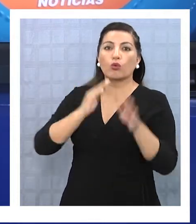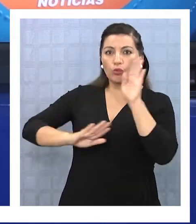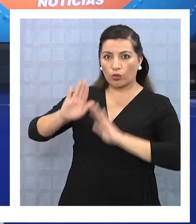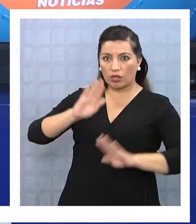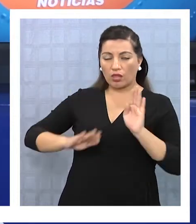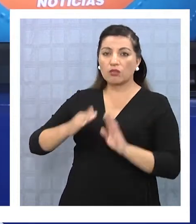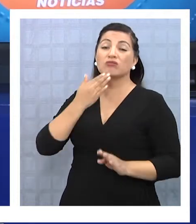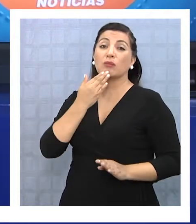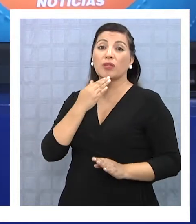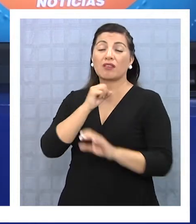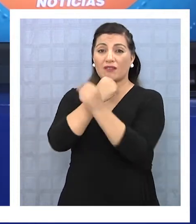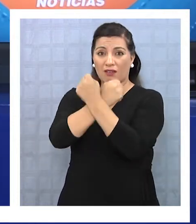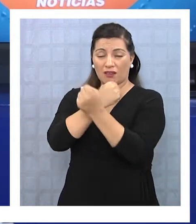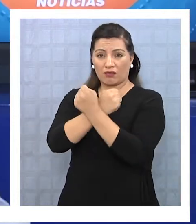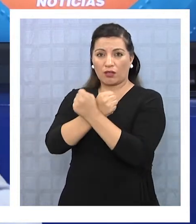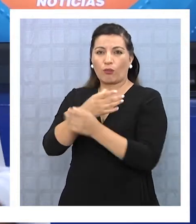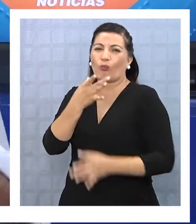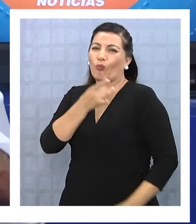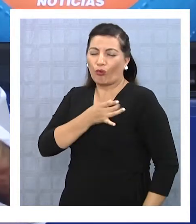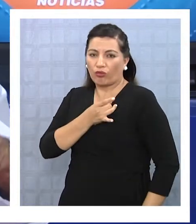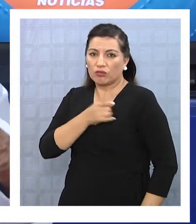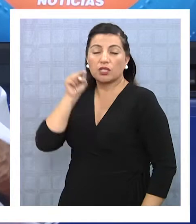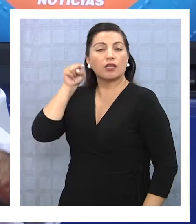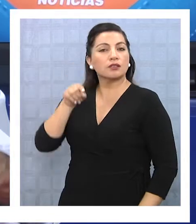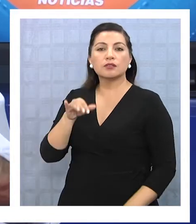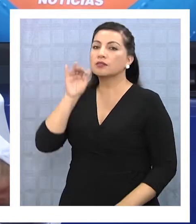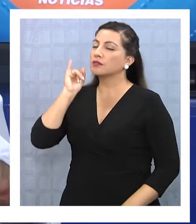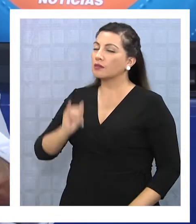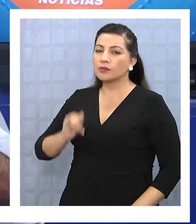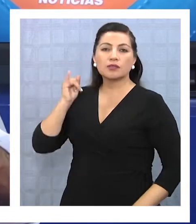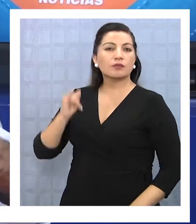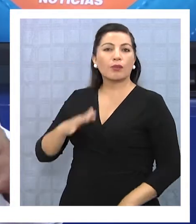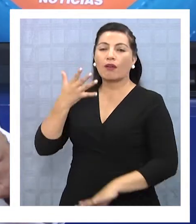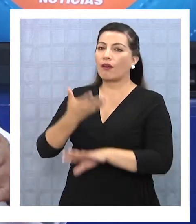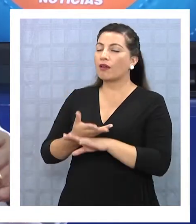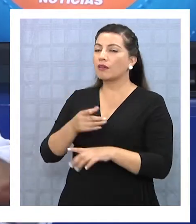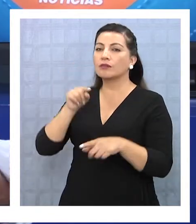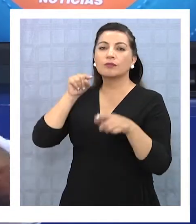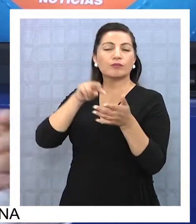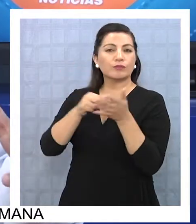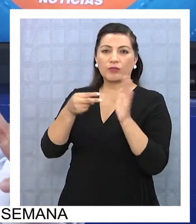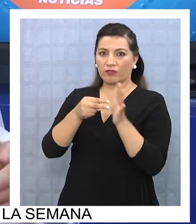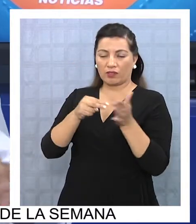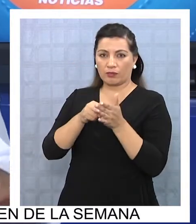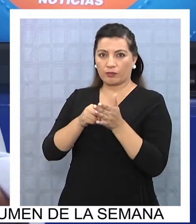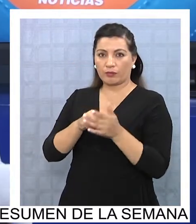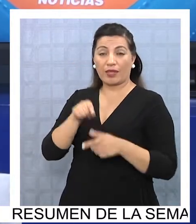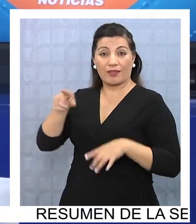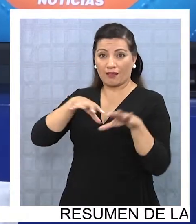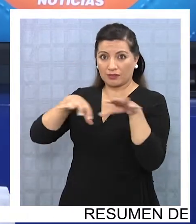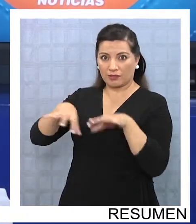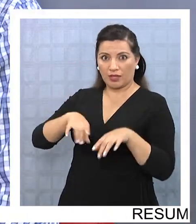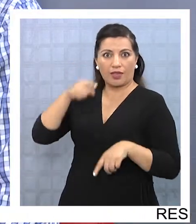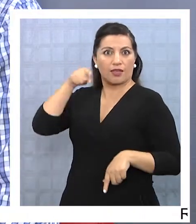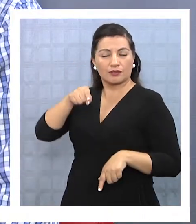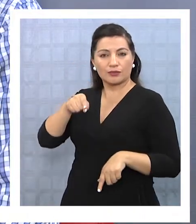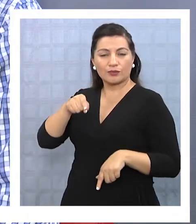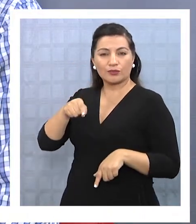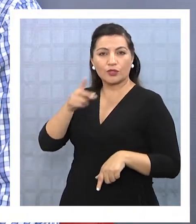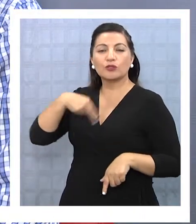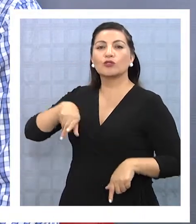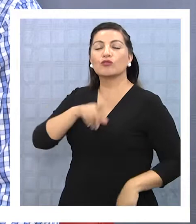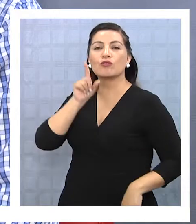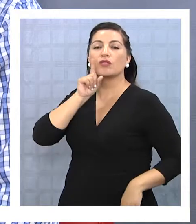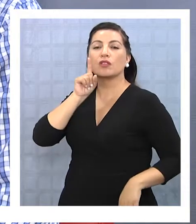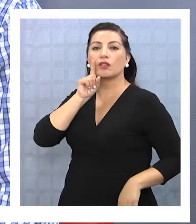en Carabineros, que es muy doloroso. Y por tanto, siempre hay riesgos en la actividad, pero el hecho de que